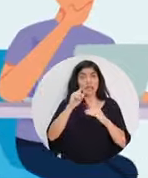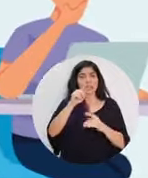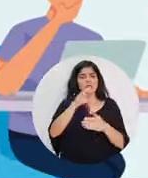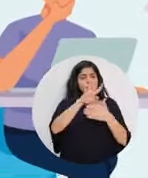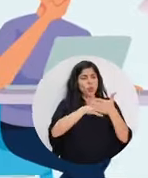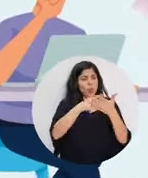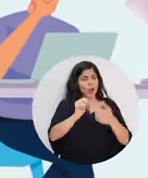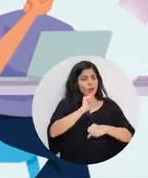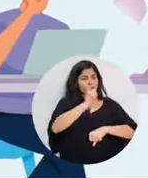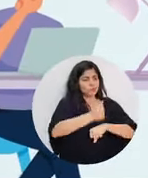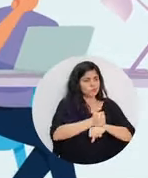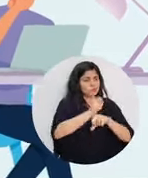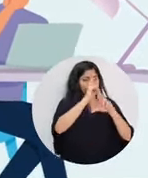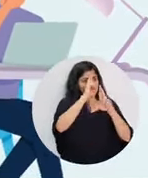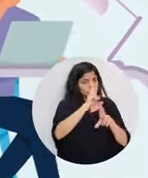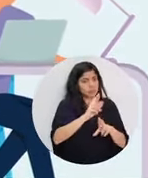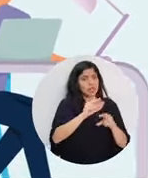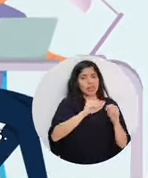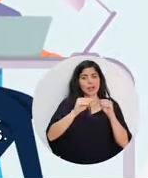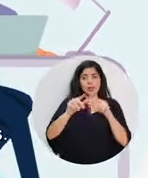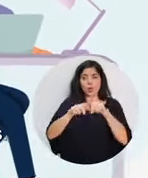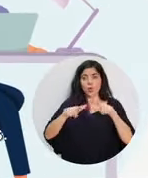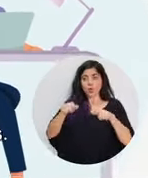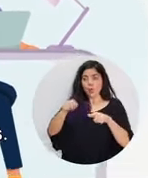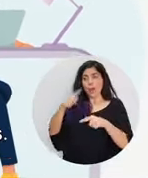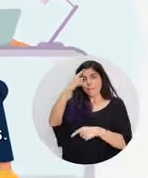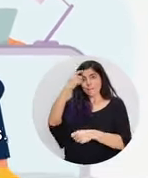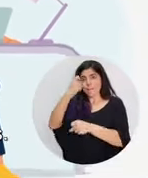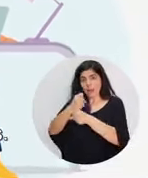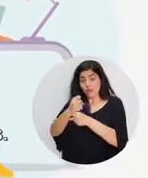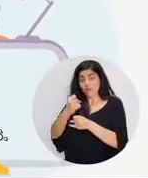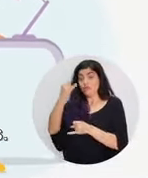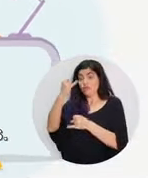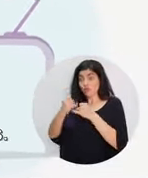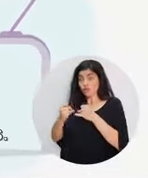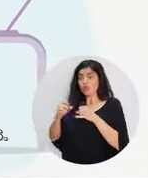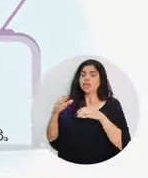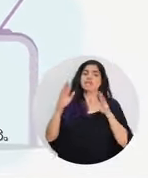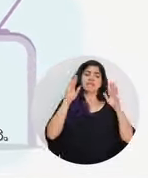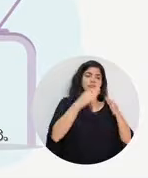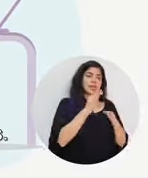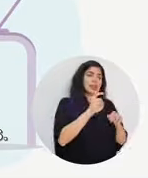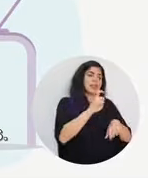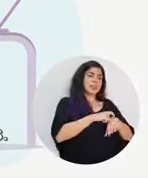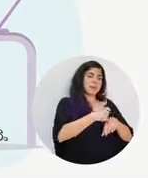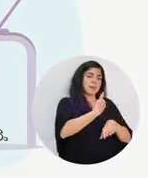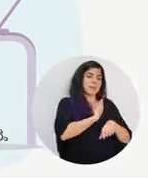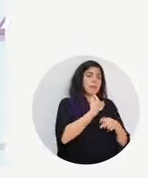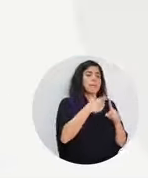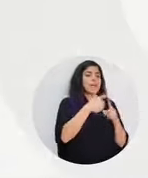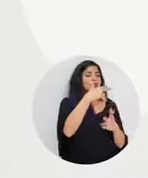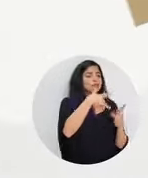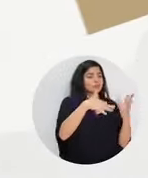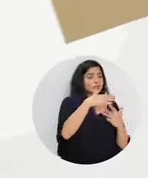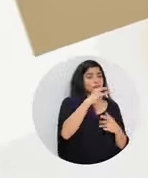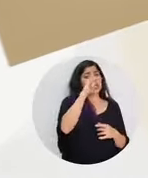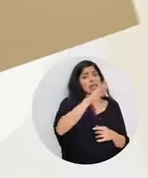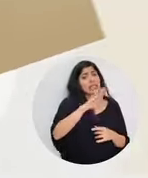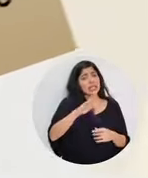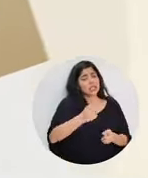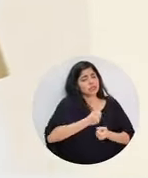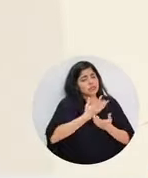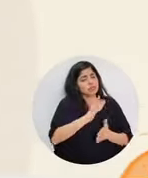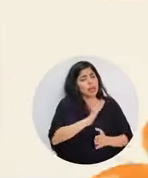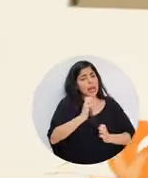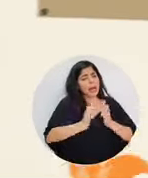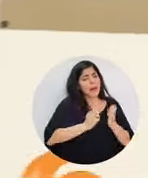respeto. Busque un lugar apropiado para el momento de trabajar y cuando termine su jornada, dedique tiempo para usted y los suyos. Deje que los niños expresen